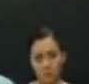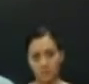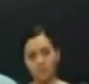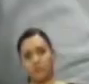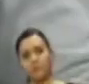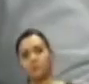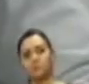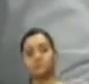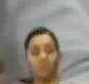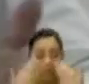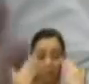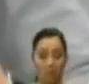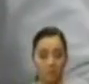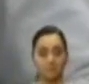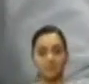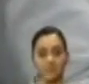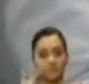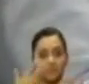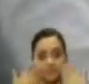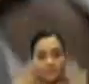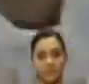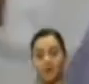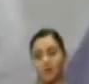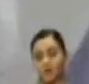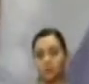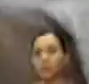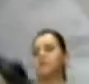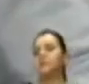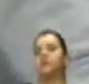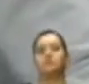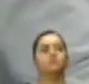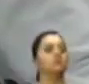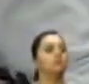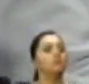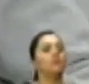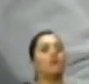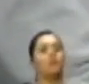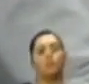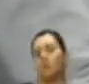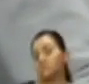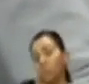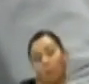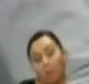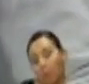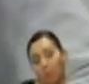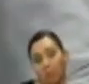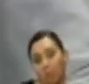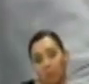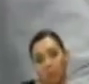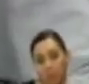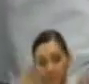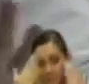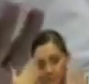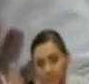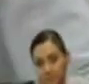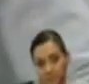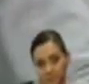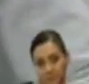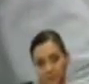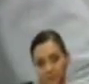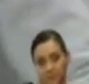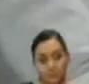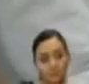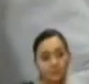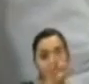La verdad es que no conozco. Le mentiría a Nicole si le digo que sí, hay manipulación de terratenientes, hacendados. No conozco, peor en la manga del